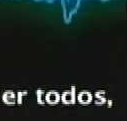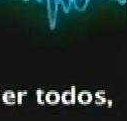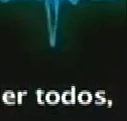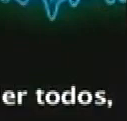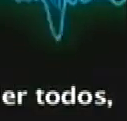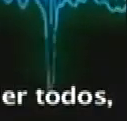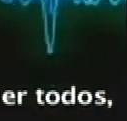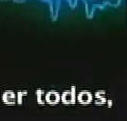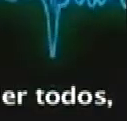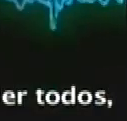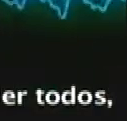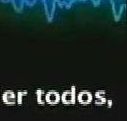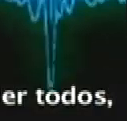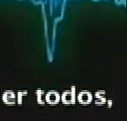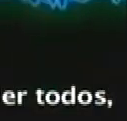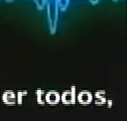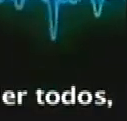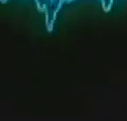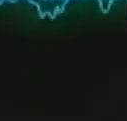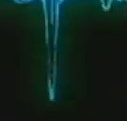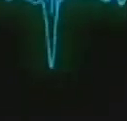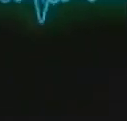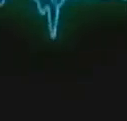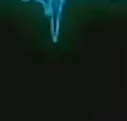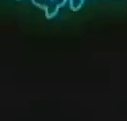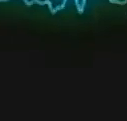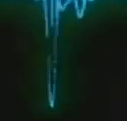Por favor, responder todo para hacer pruebas.